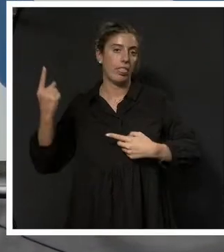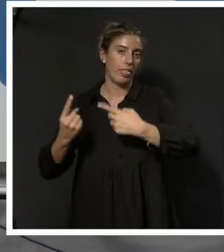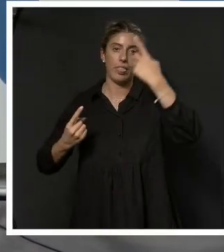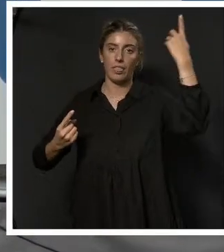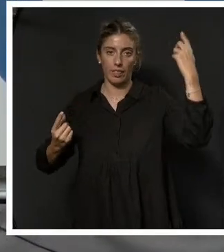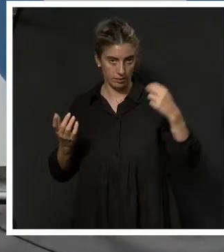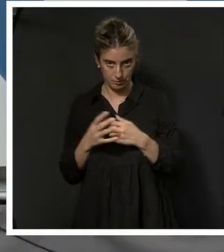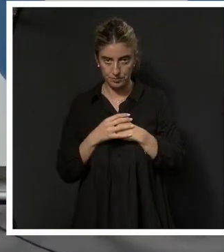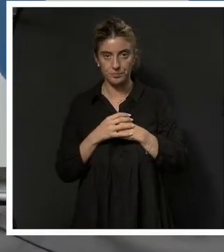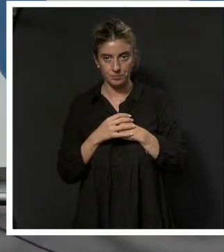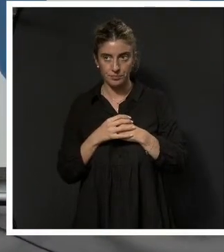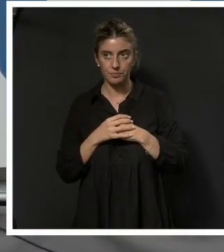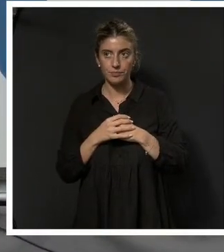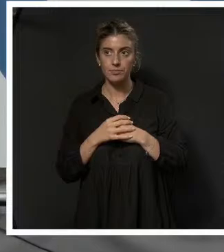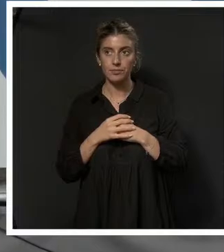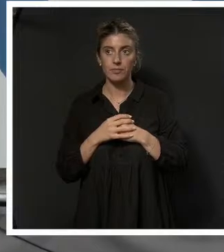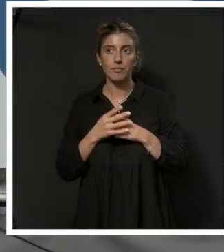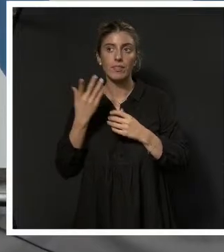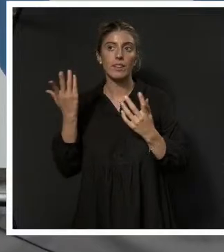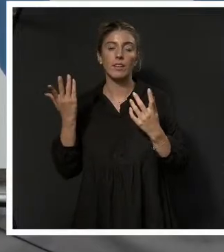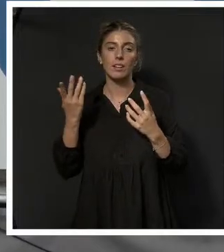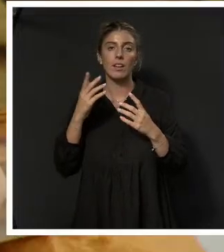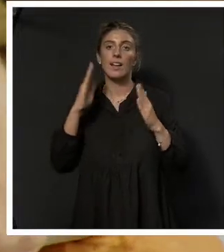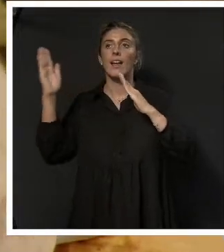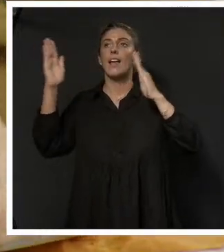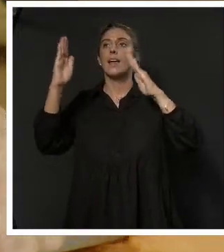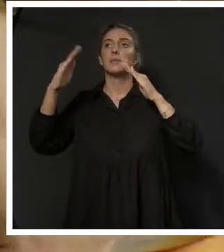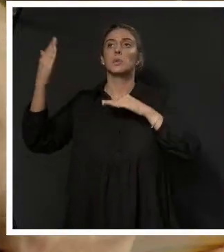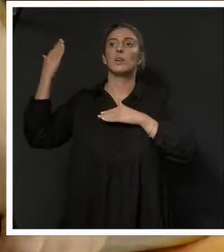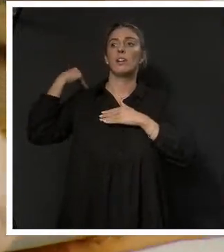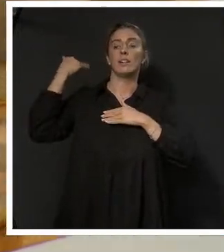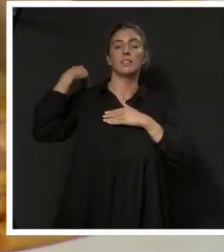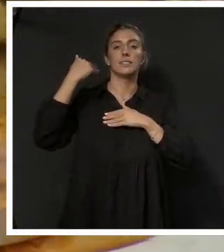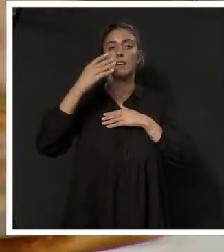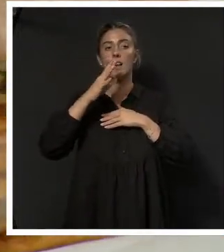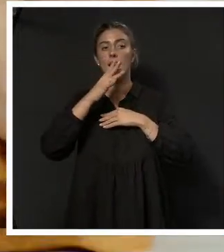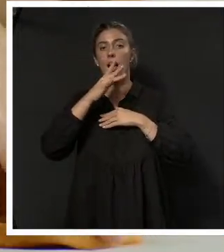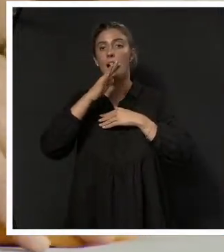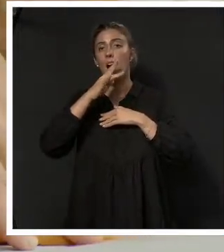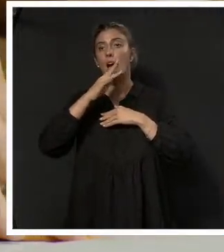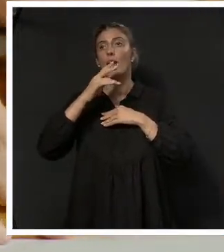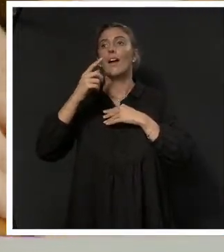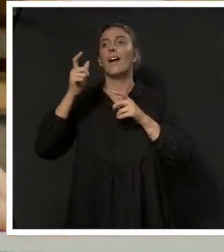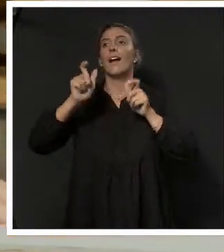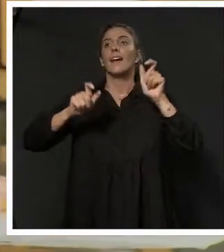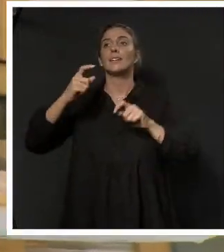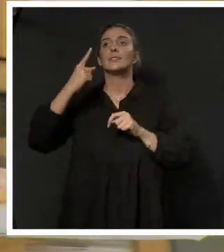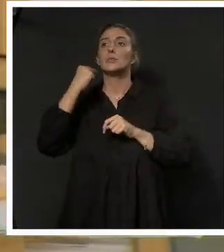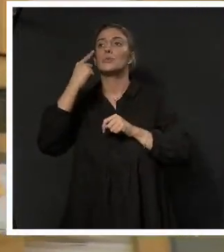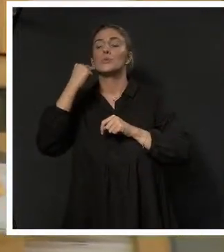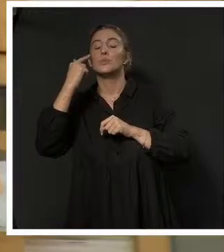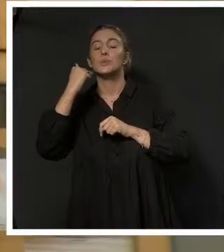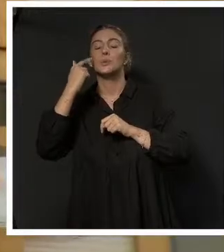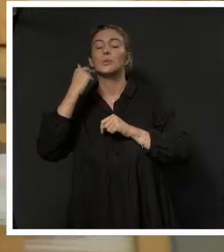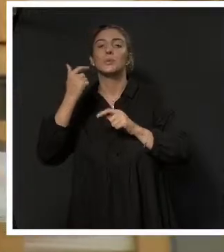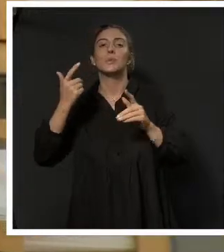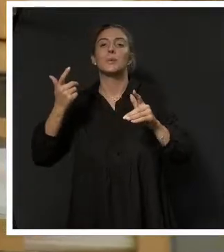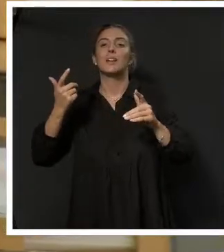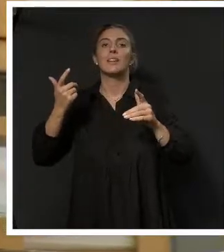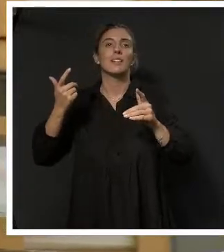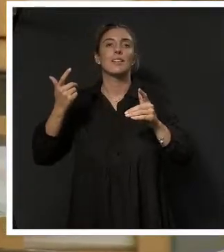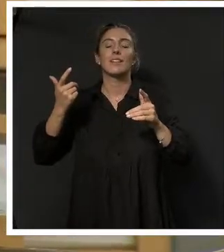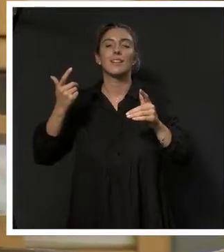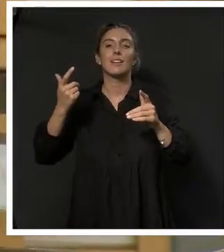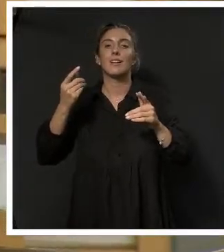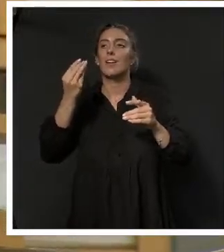no Porque eran también otros tiempos ahora pensó que también asiente está más acostumbrada a moverse para